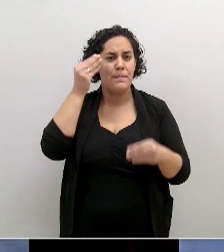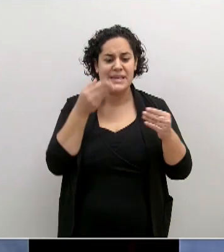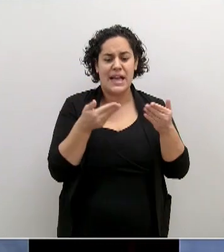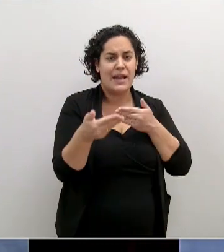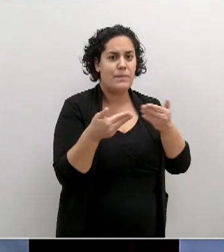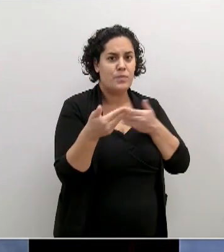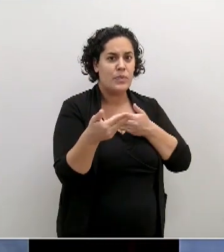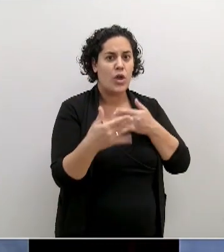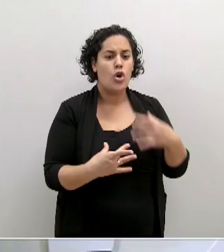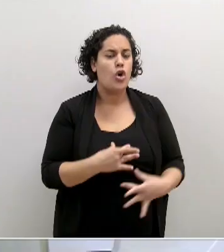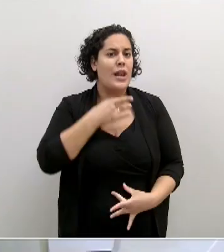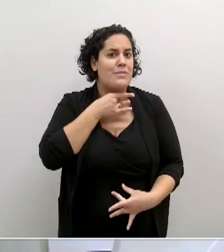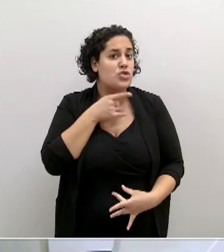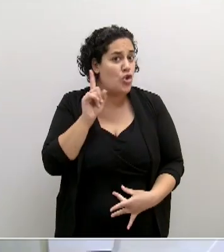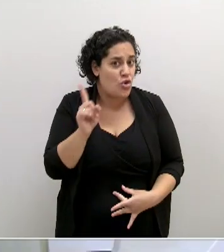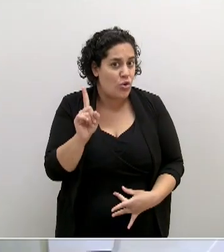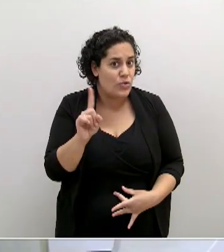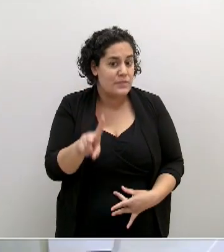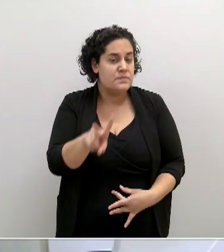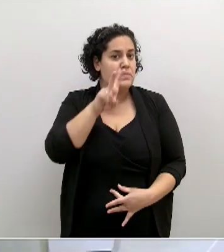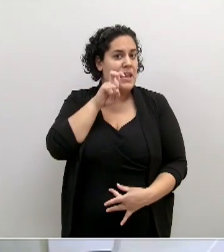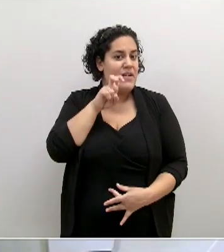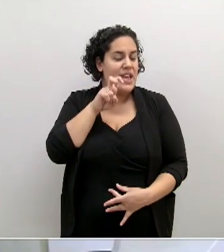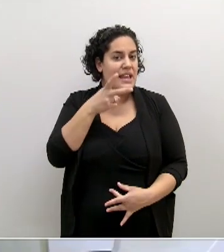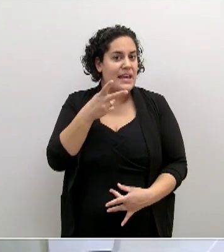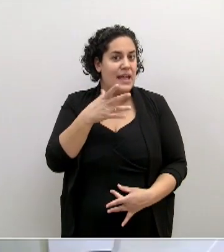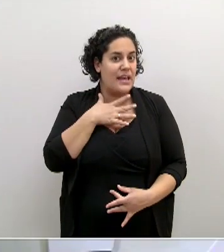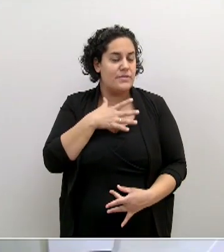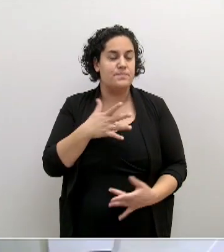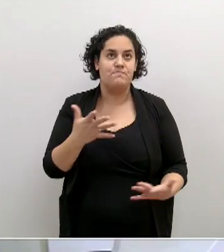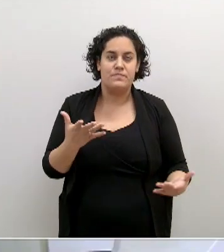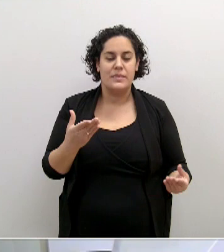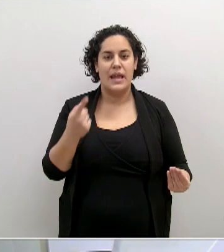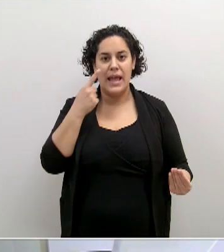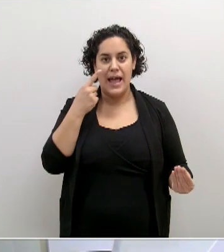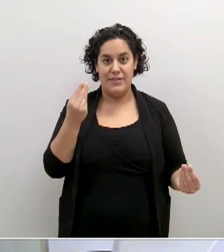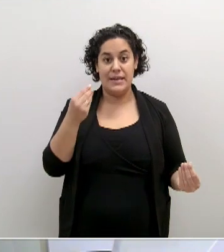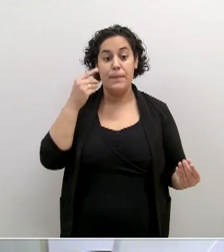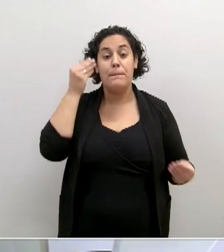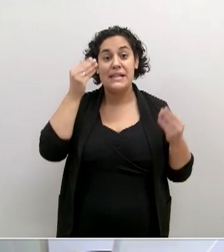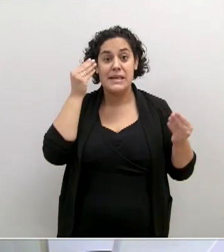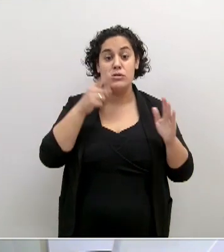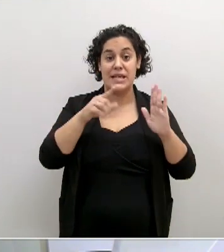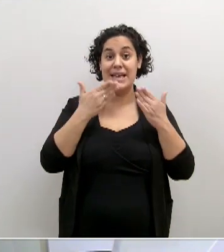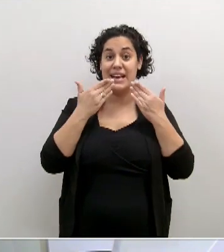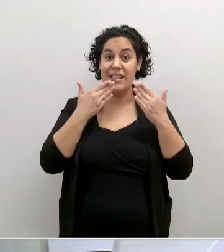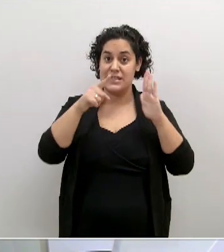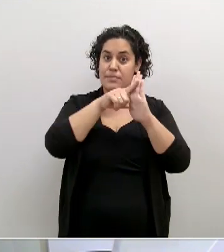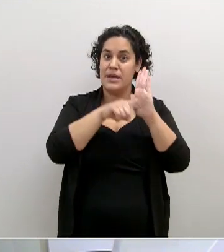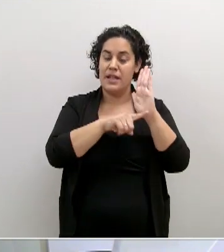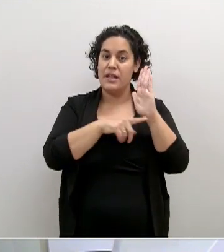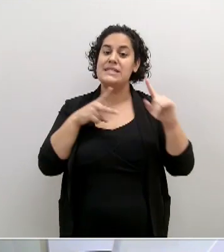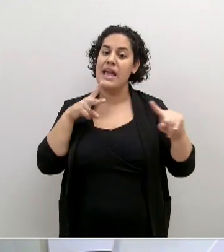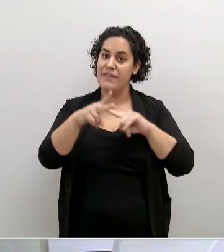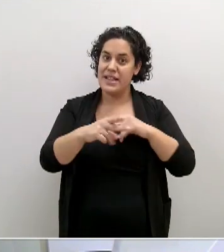capacidad hospitalaria. No preveemos, creemos que con las medidas podemos evitar el colapso. Lo